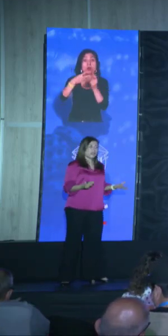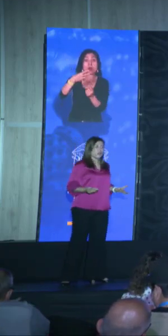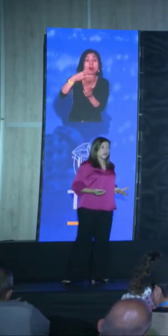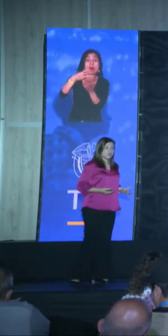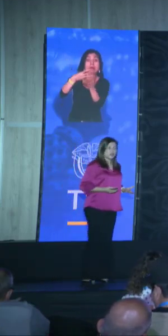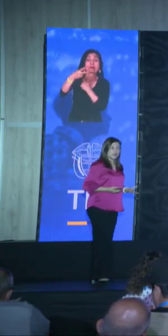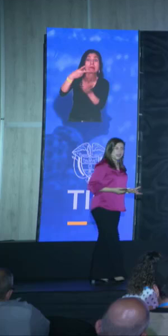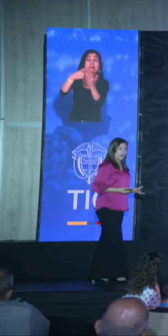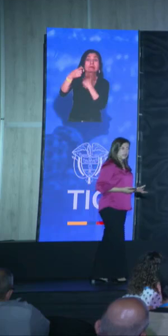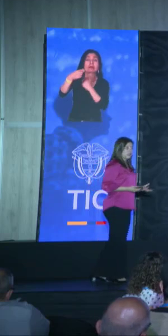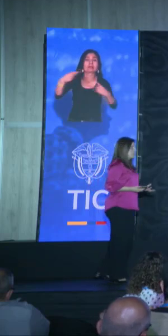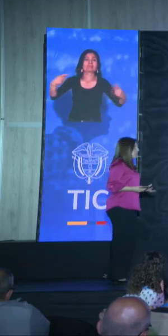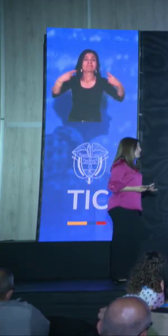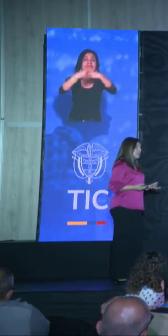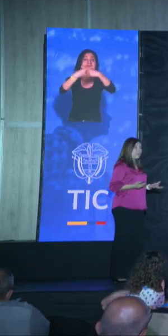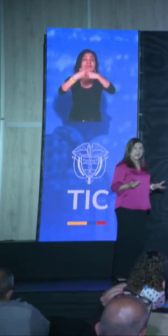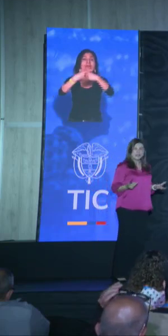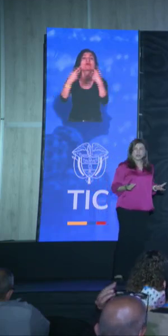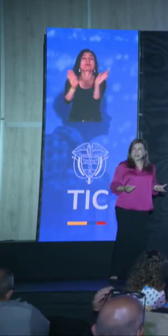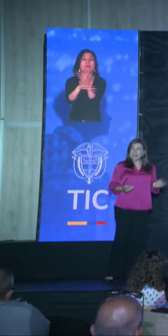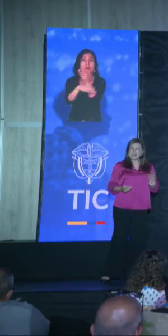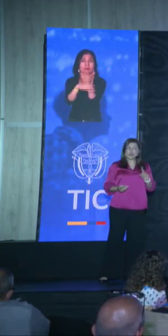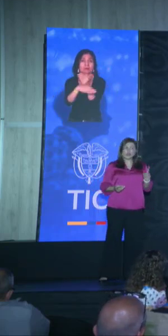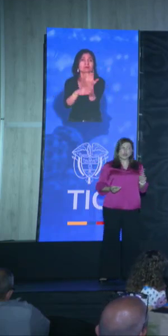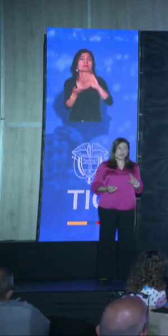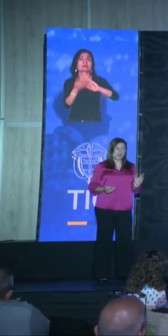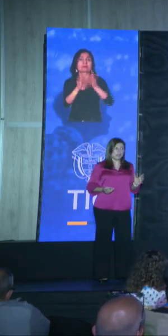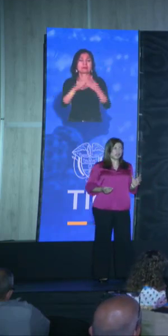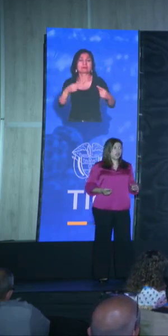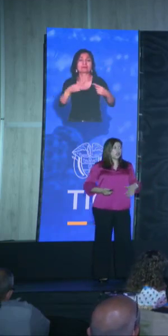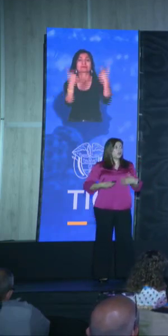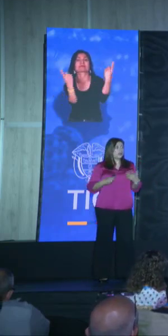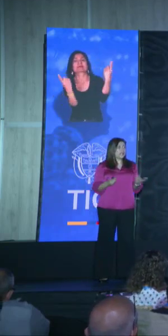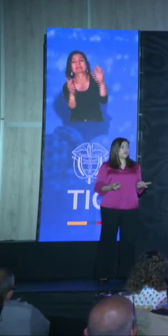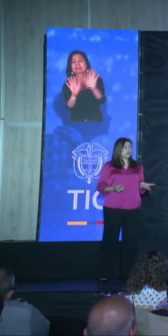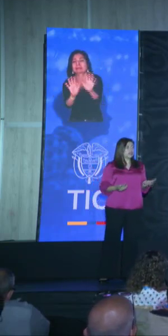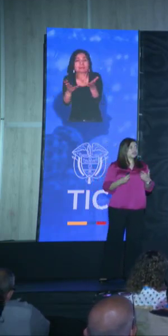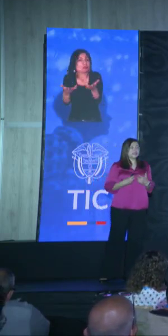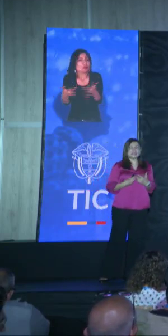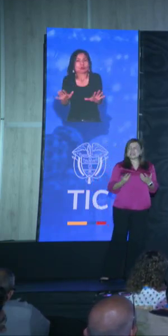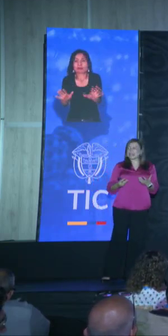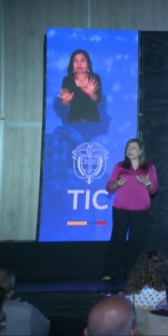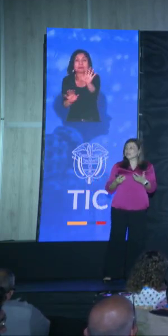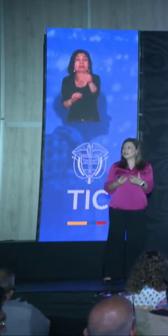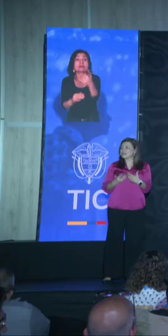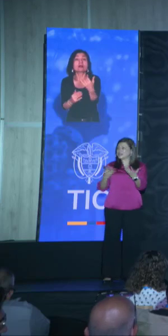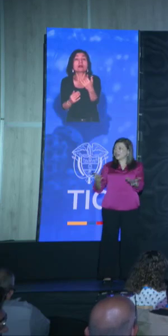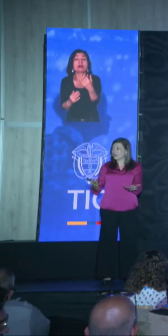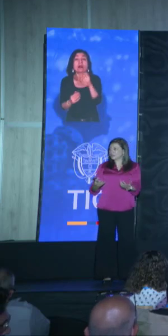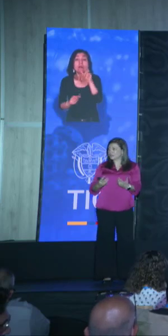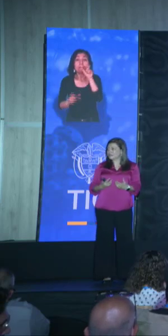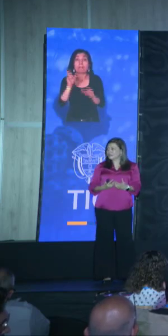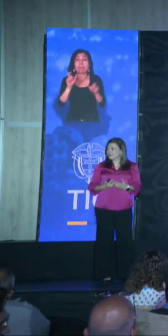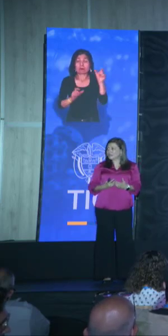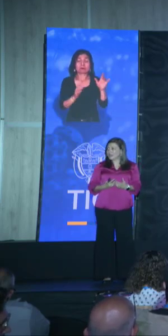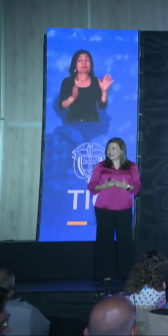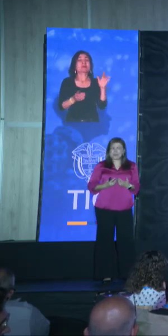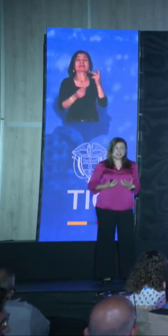entrar en conflicto con las comunidades donde estamos trabajando, y eso no lo queremos. No queremos que los turistas sean